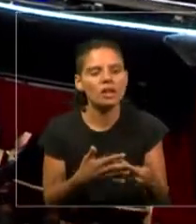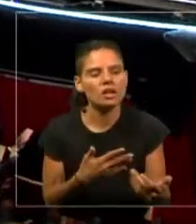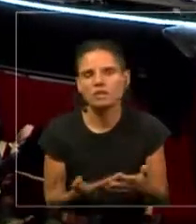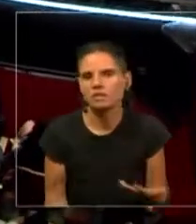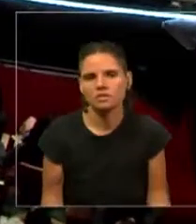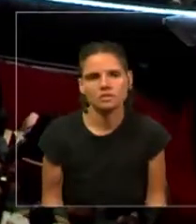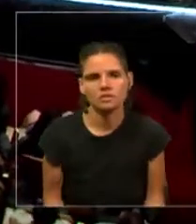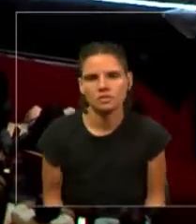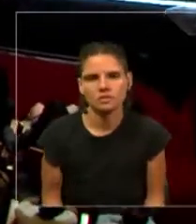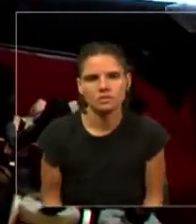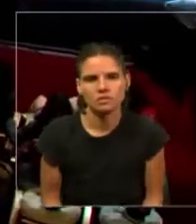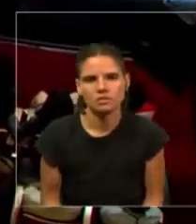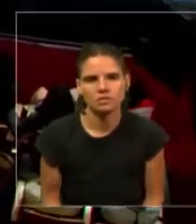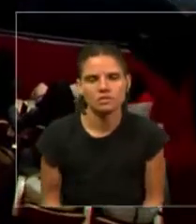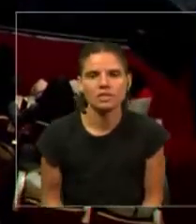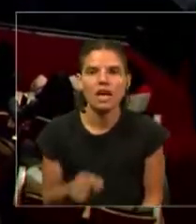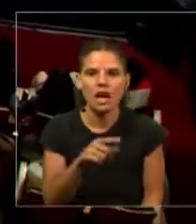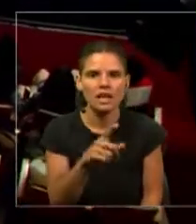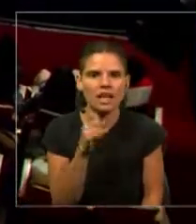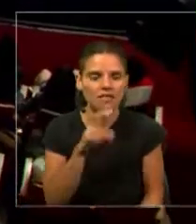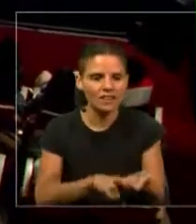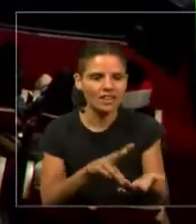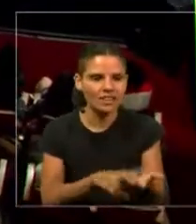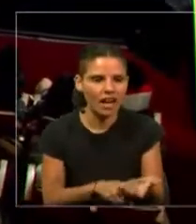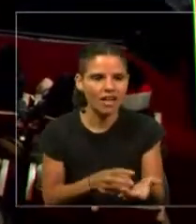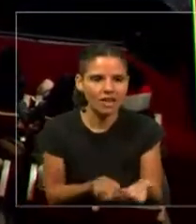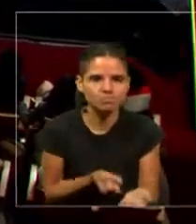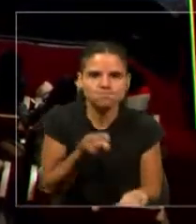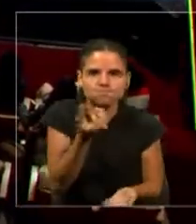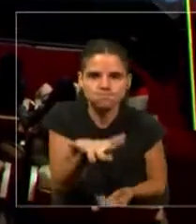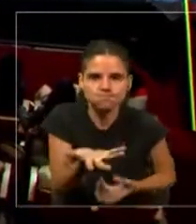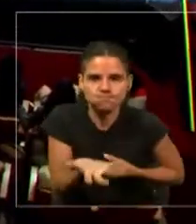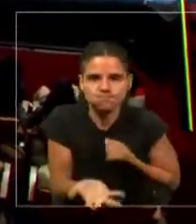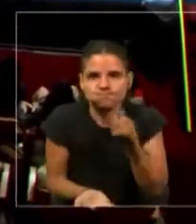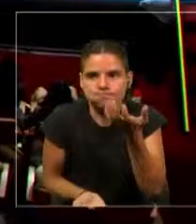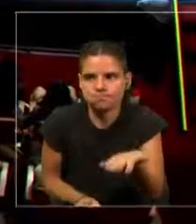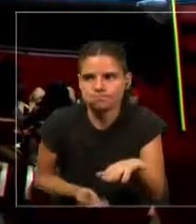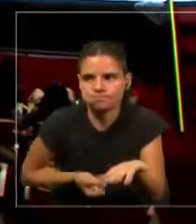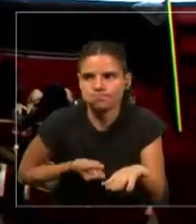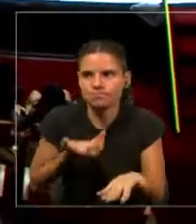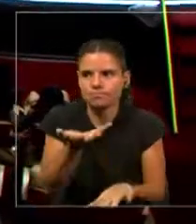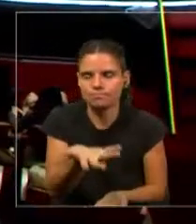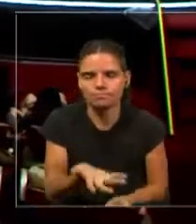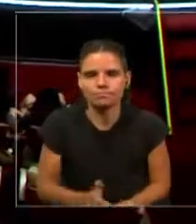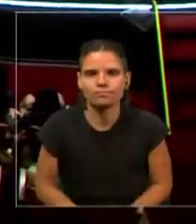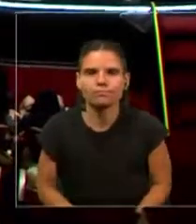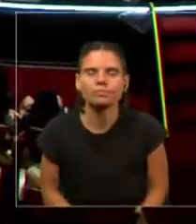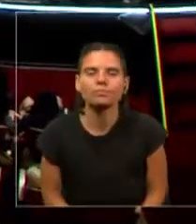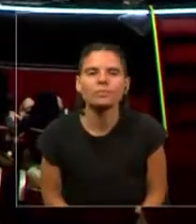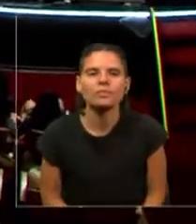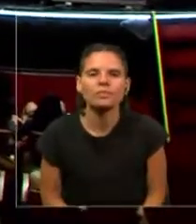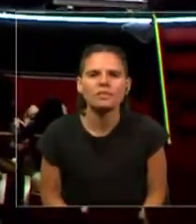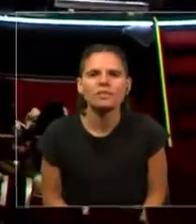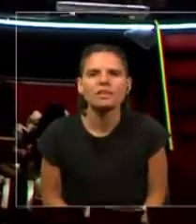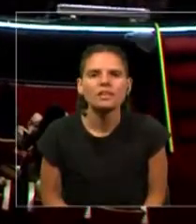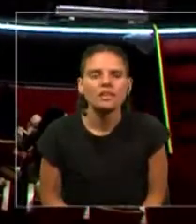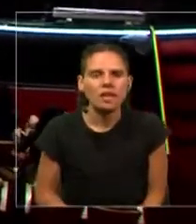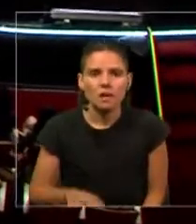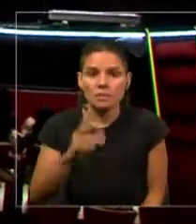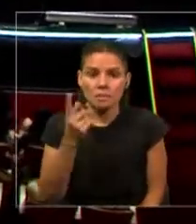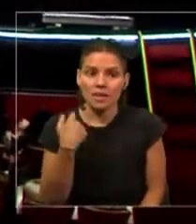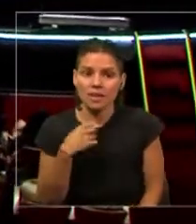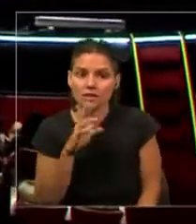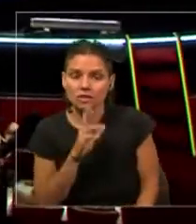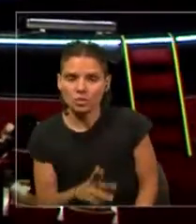naturalizado, donde la verdad se va enunciando. La primera consecuencia, entonces, más allá de todos los